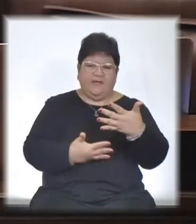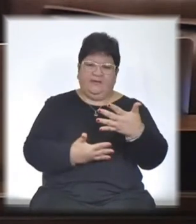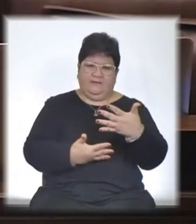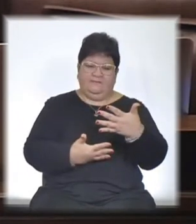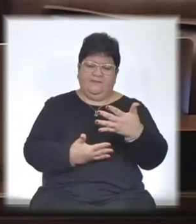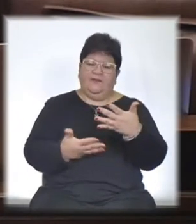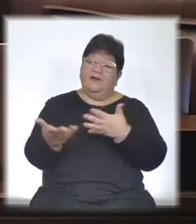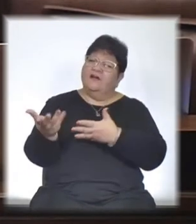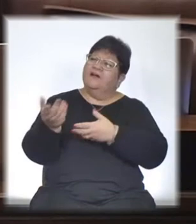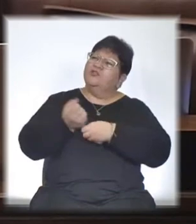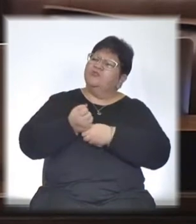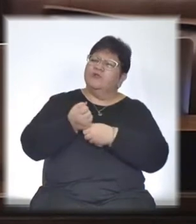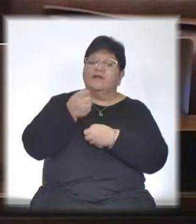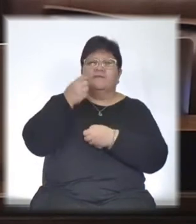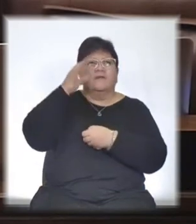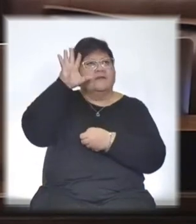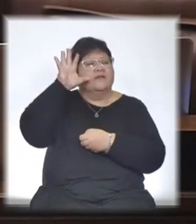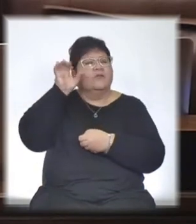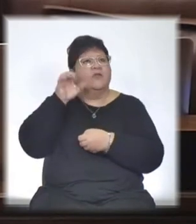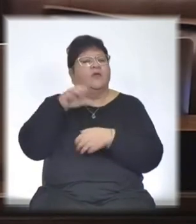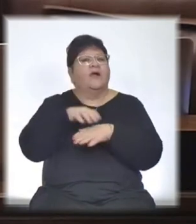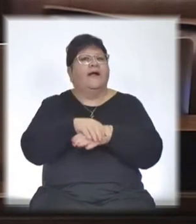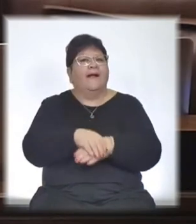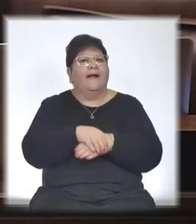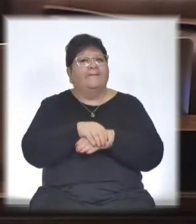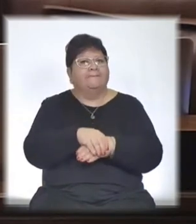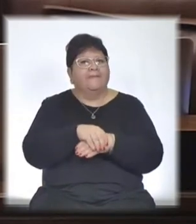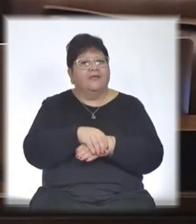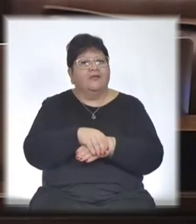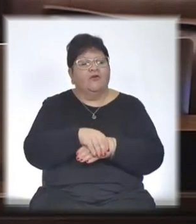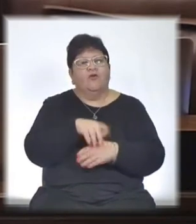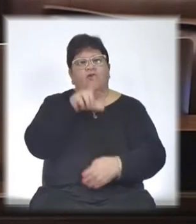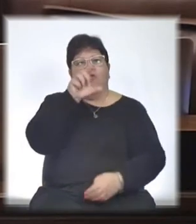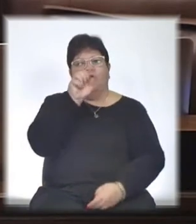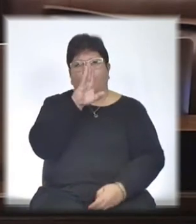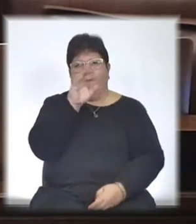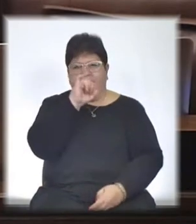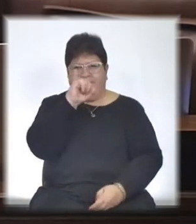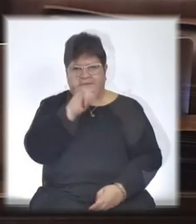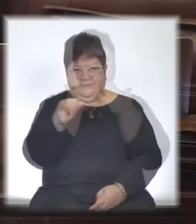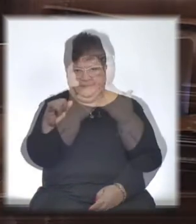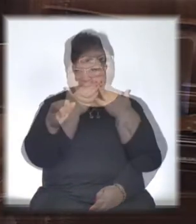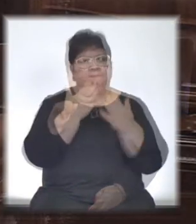los recuerdos, mi entrañable amigo José el Negro López Mercado. Gracias.